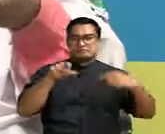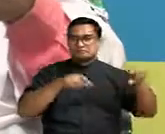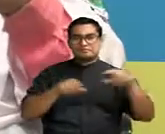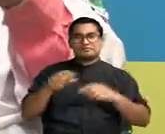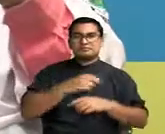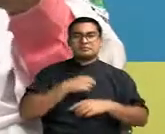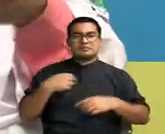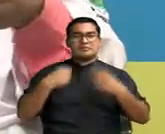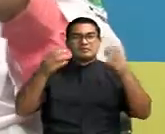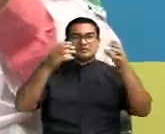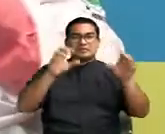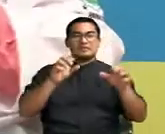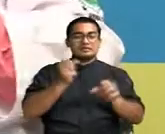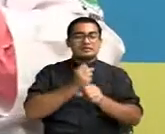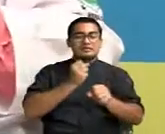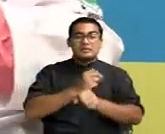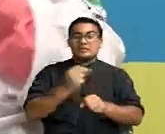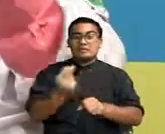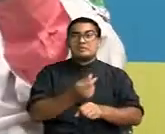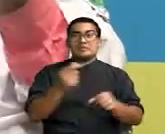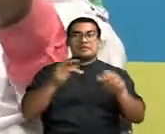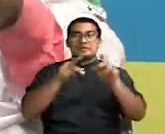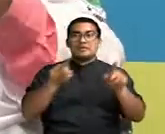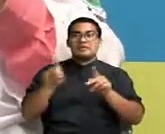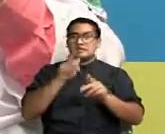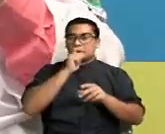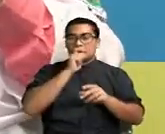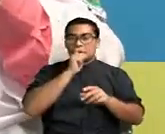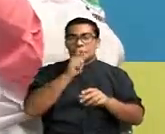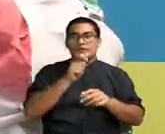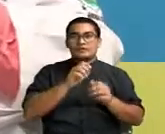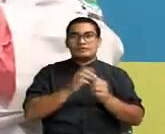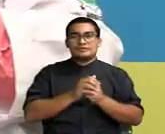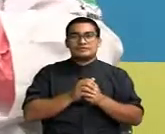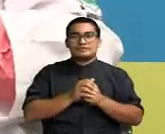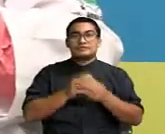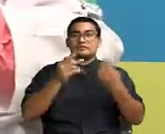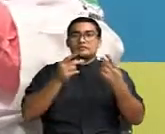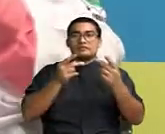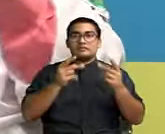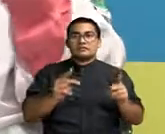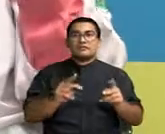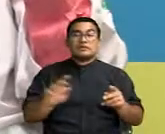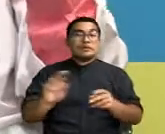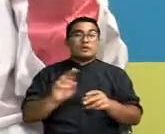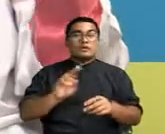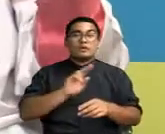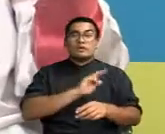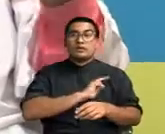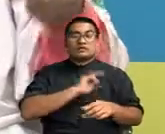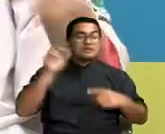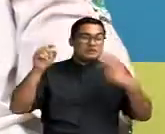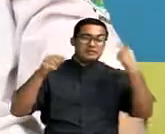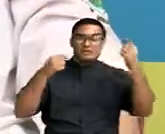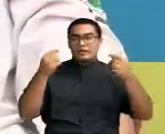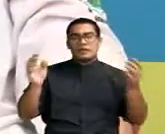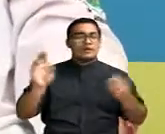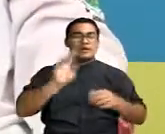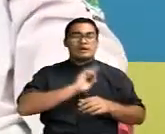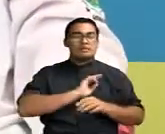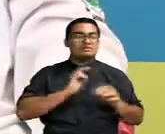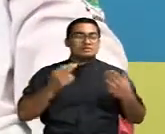trabajos rápidos, ¿verdad? Anda mucha energía, mucha euforia, pero no llega a tal nivel de la manía, donde los síntomas